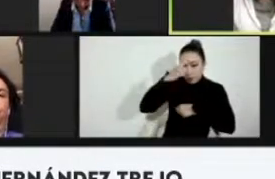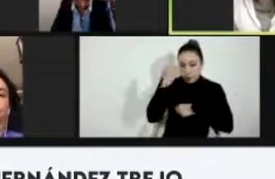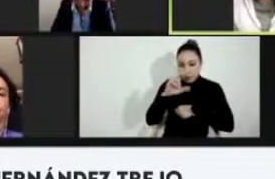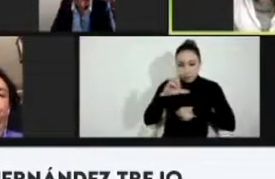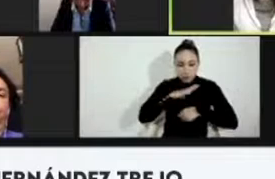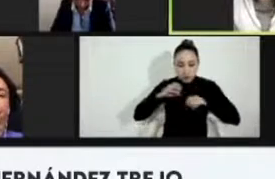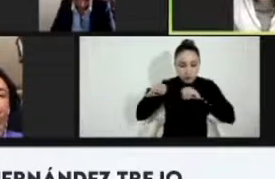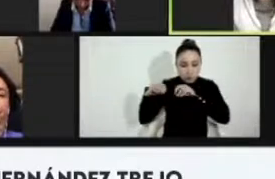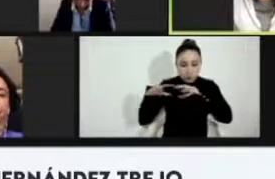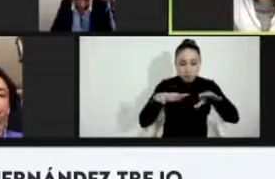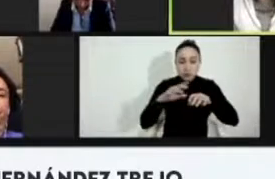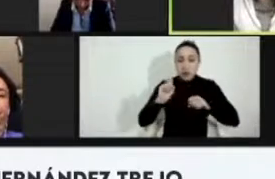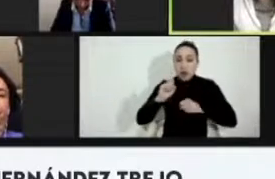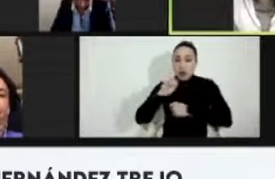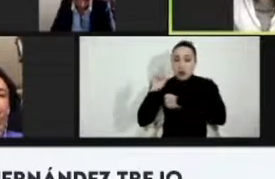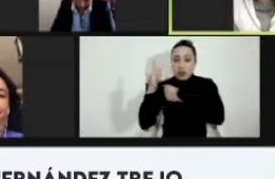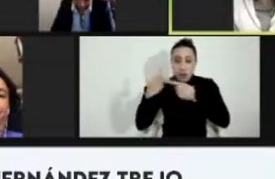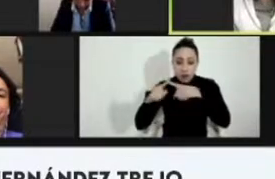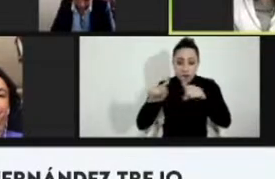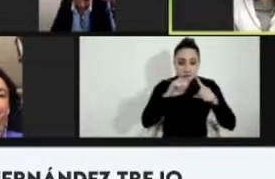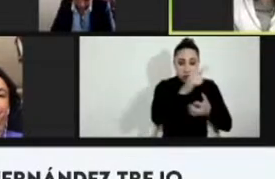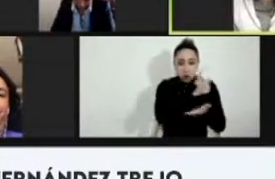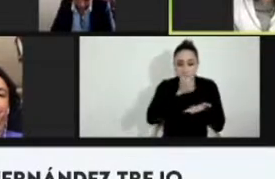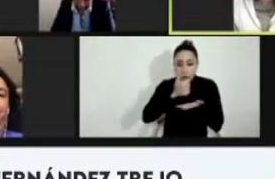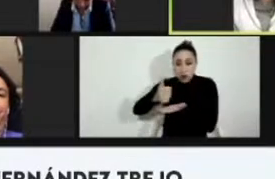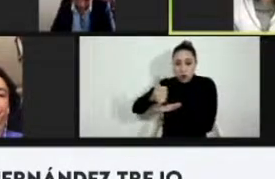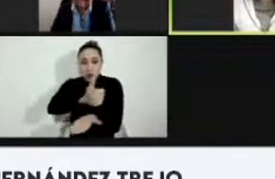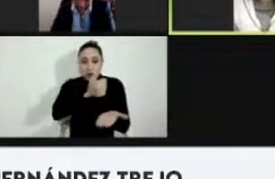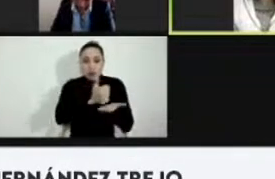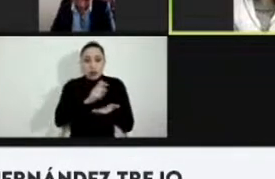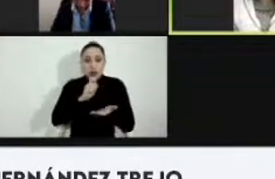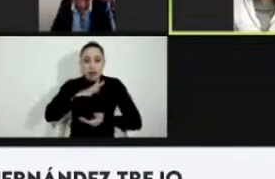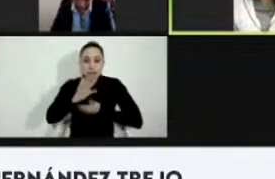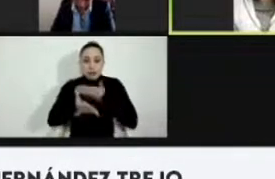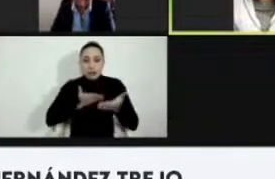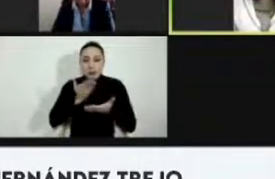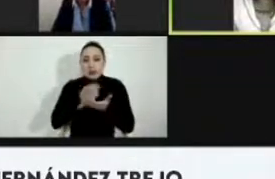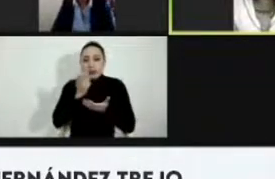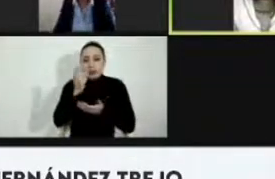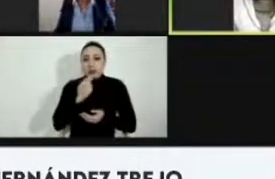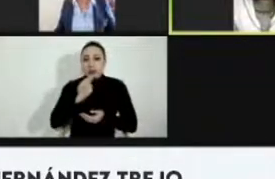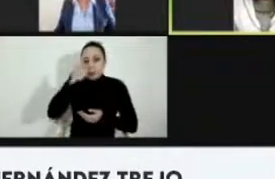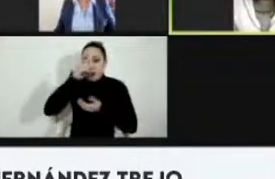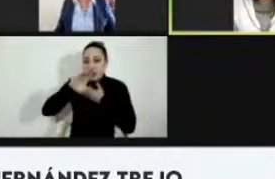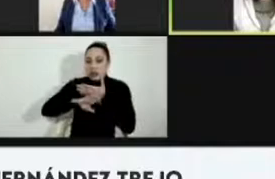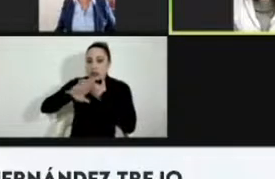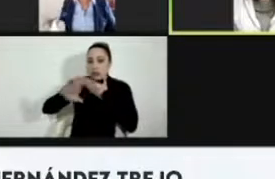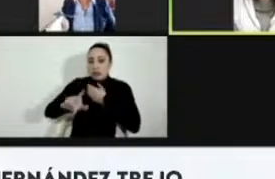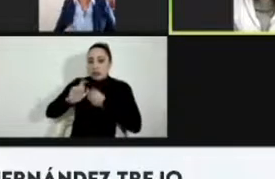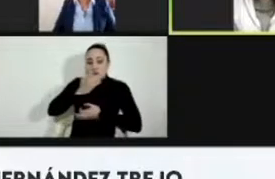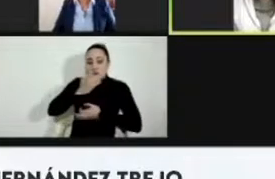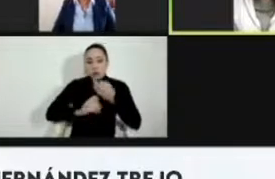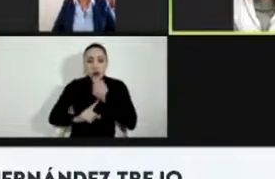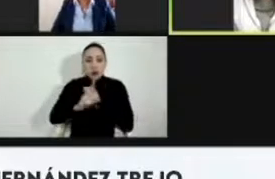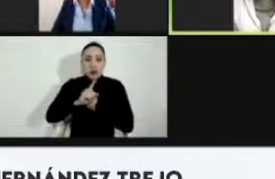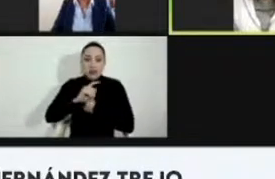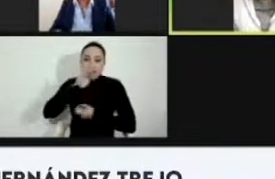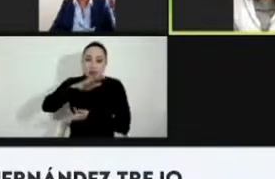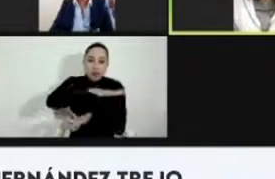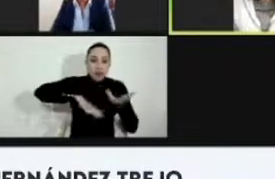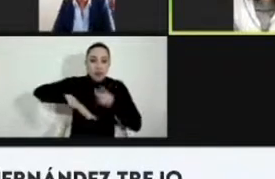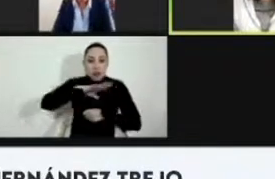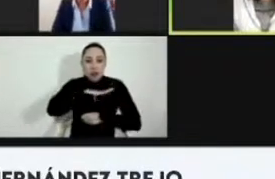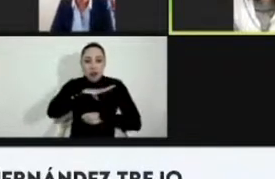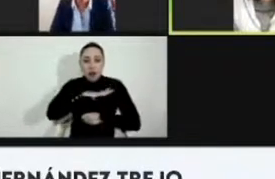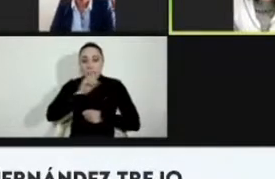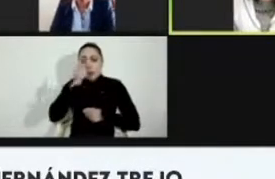ciudades se impulsa este tipo de estrategias para corregir y superar las inquietudes y desequilibrios sociales, económicos y ambientales. En